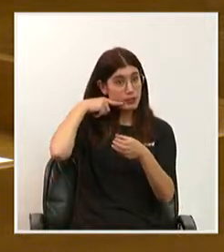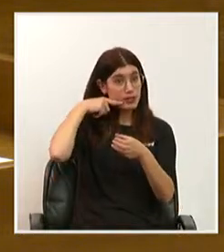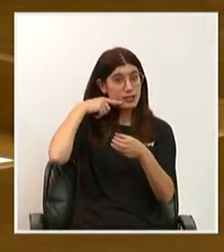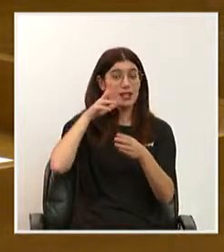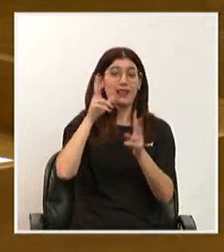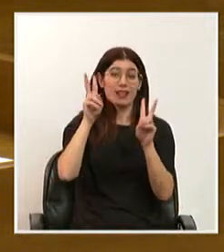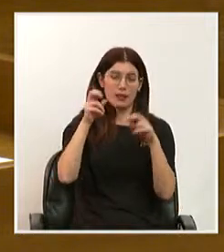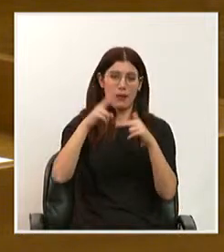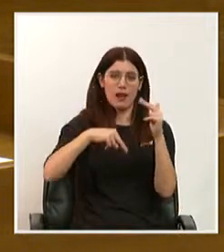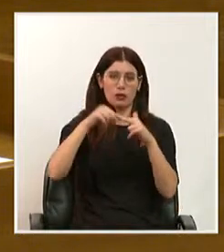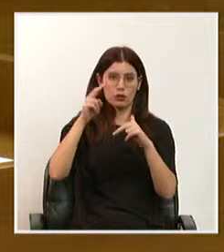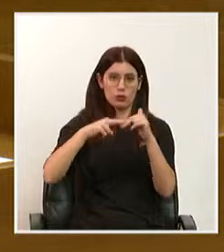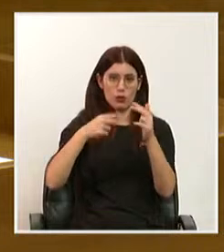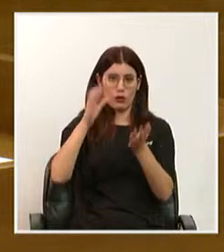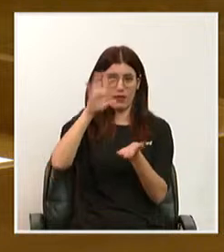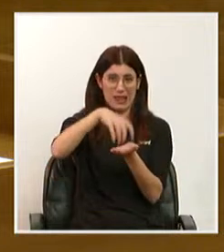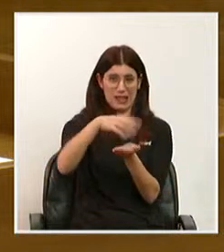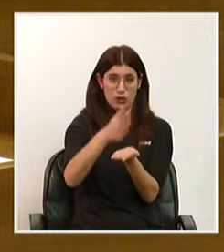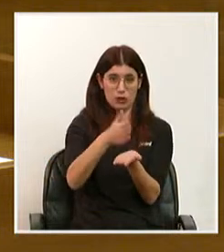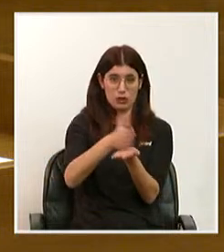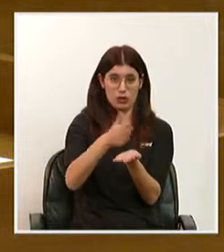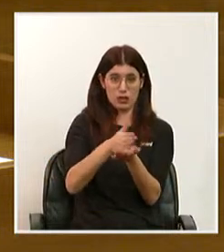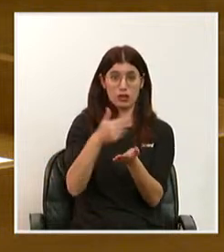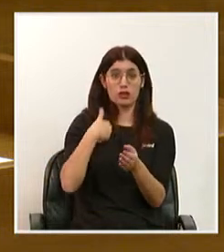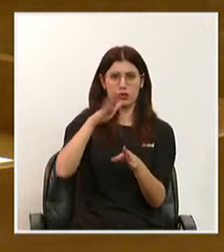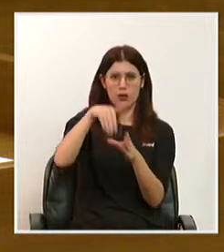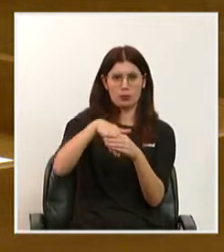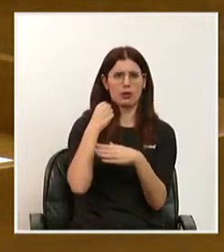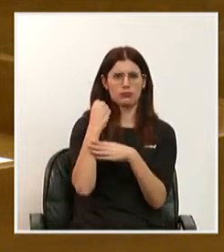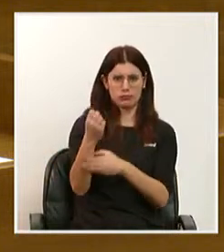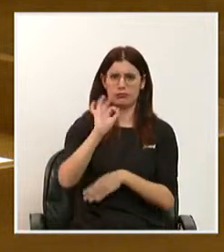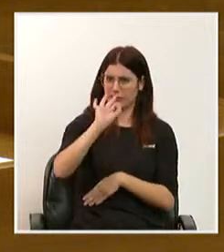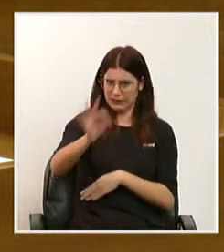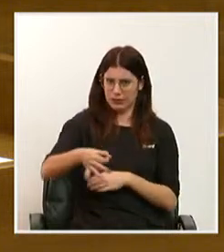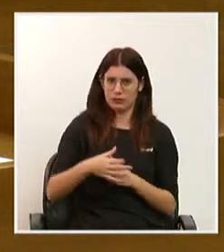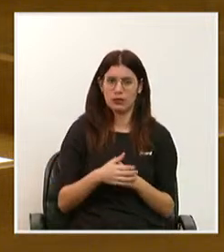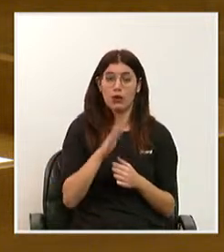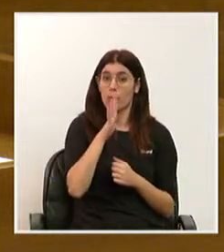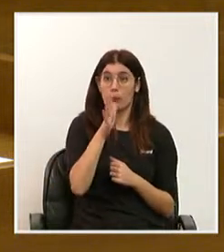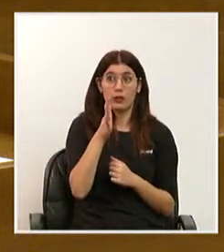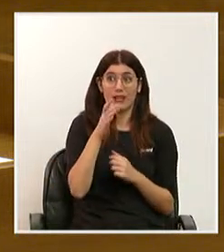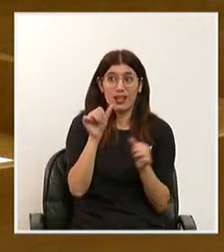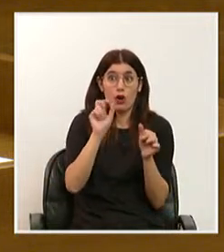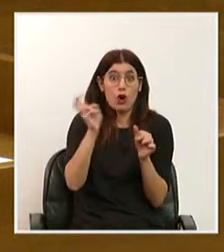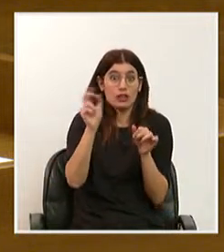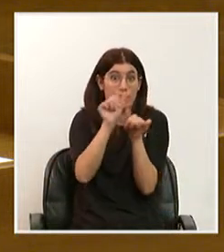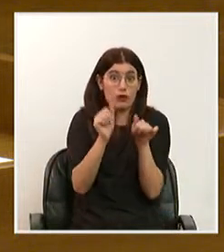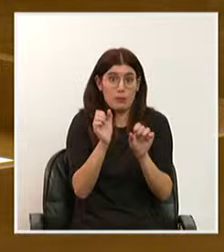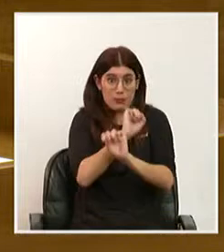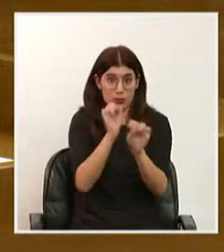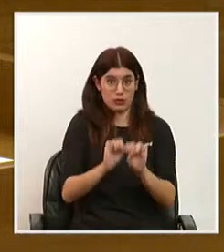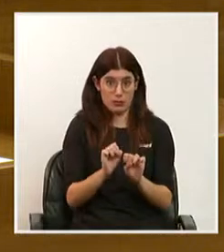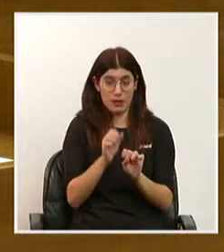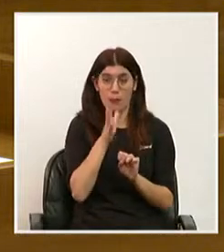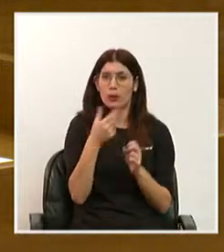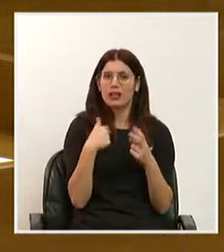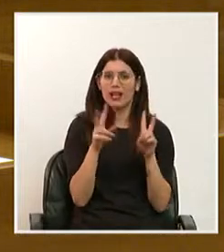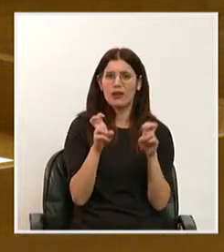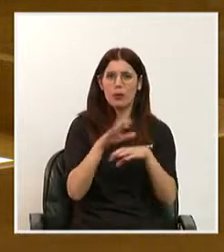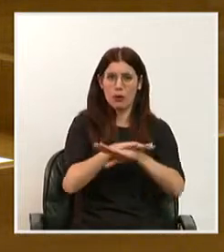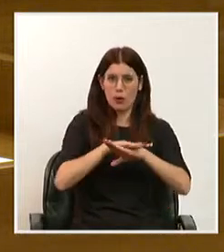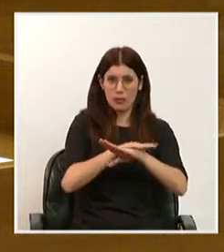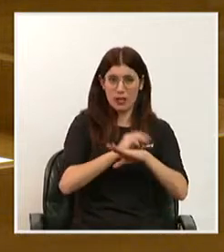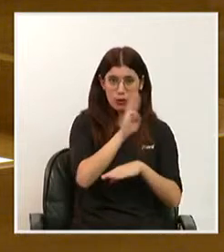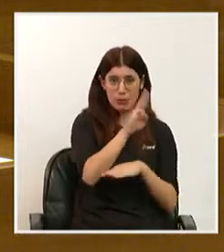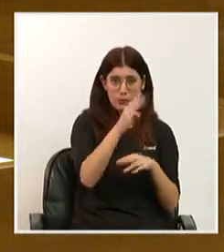la construcción de centres educativ será favorable no Serra manera el del PP